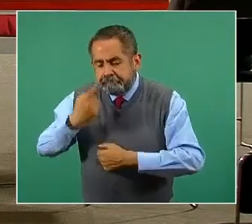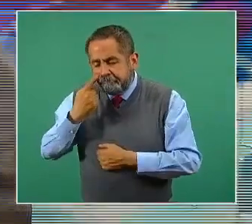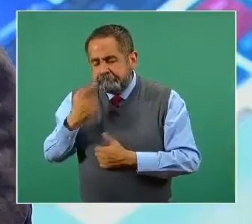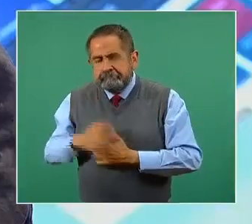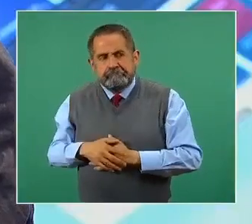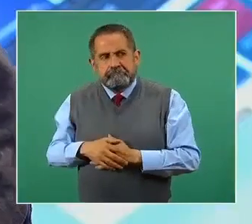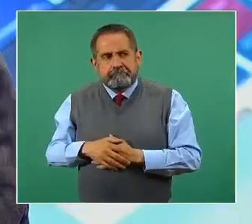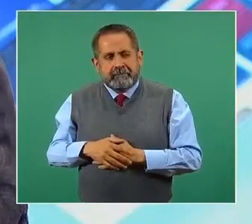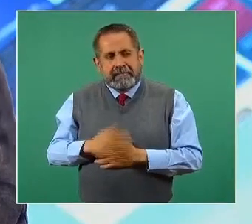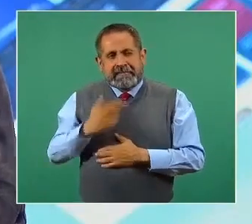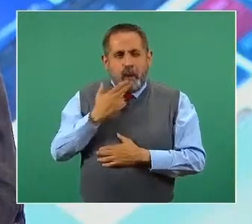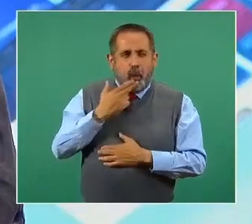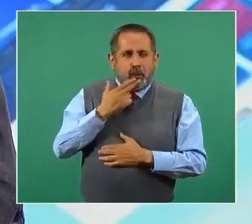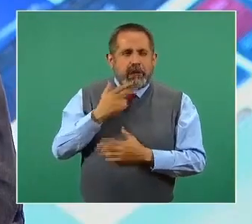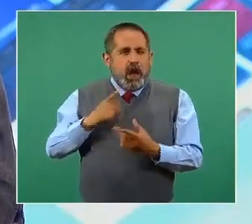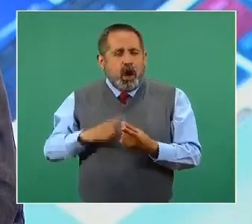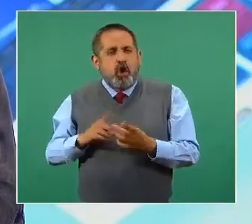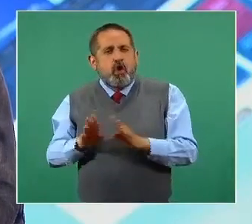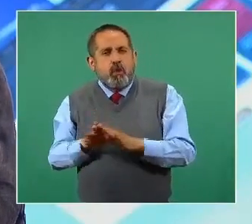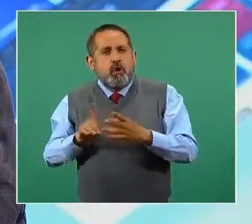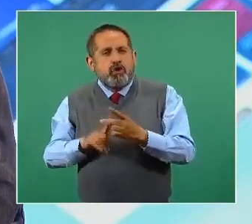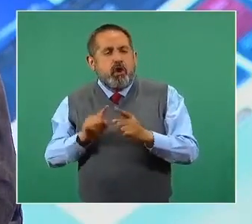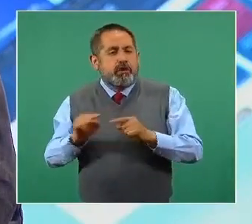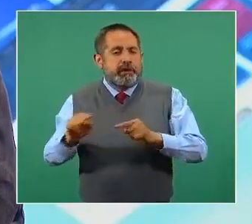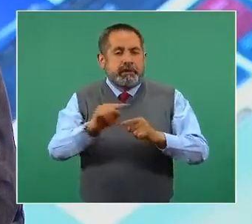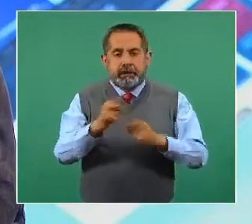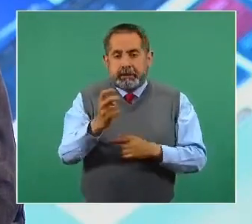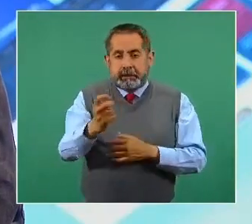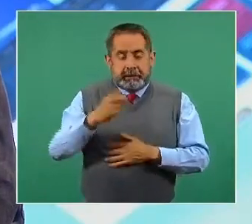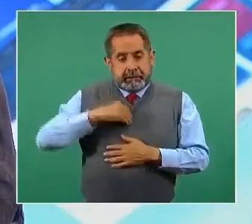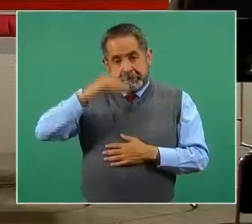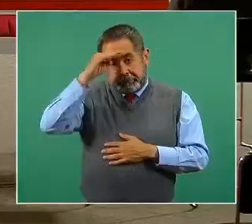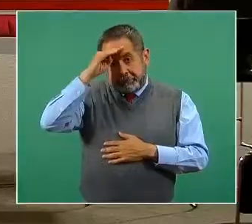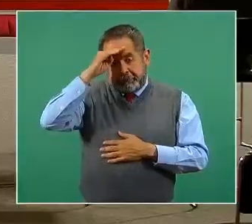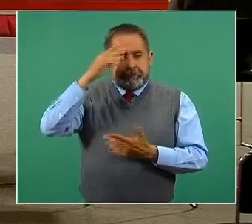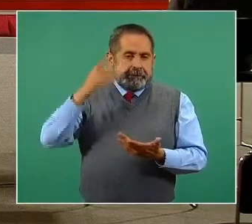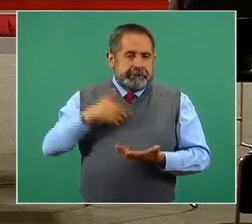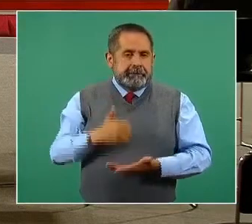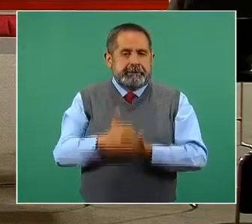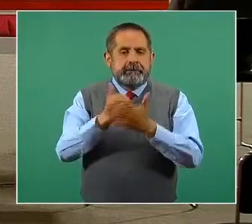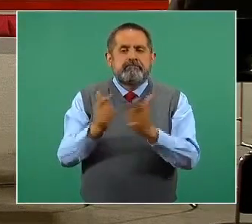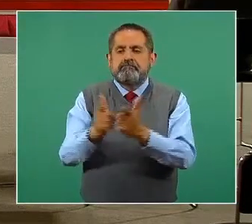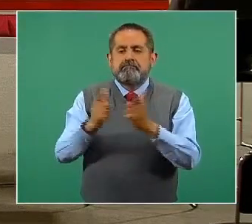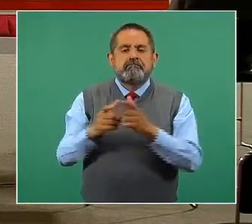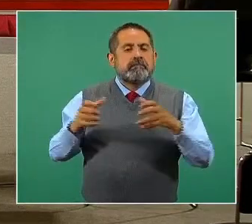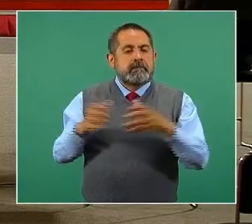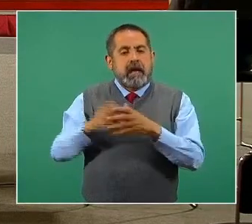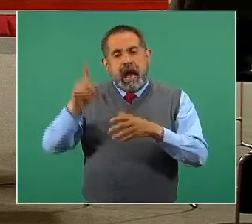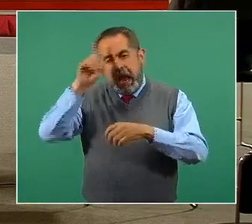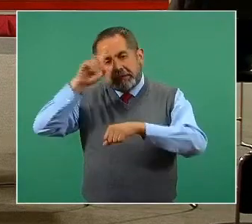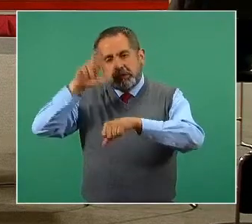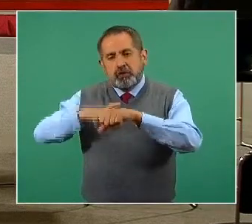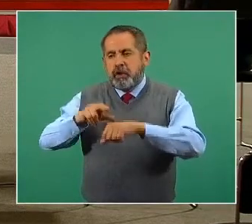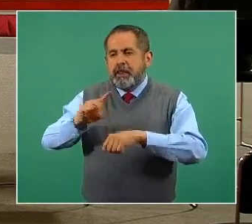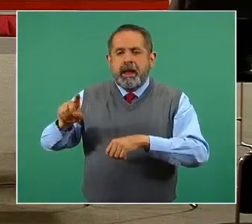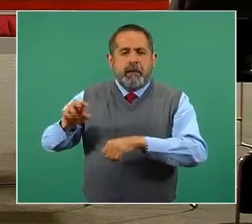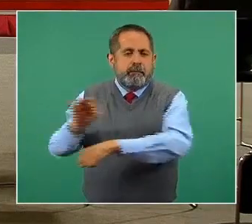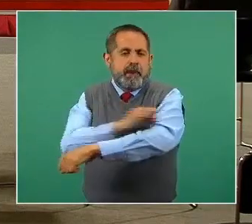sería el potencial de uso de esta vacuna. Para esto nos vamos a auxiliar, por supuesto, de nuestro grupo técnico asesor en vacunación,